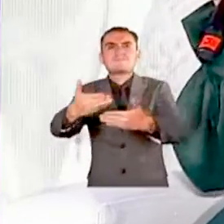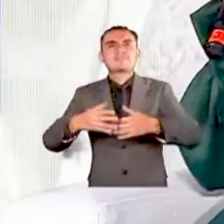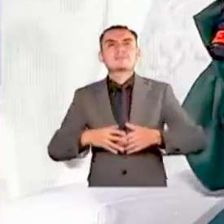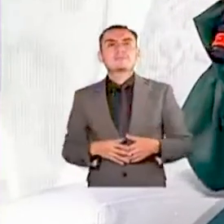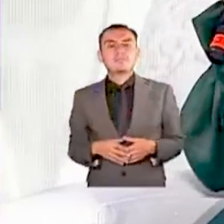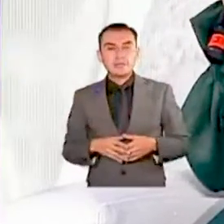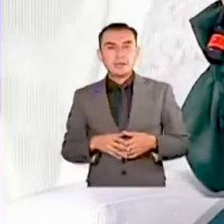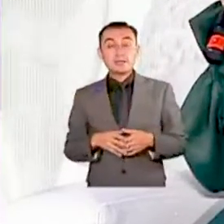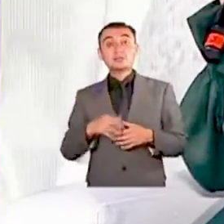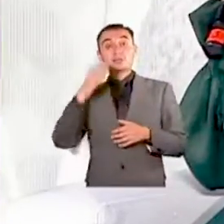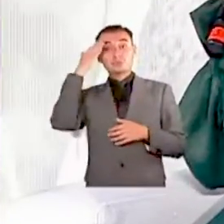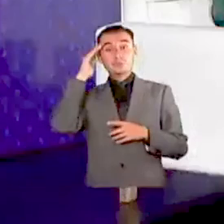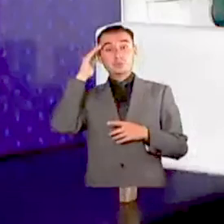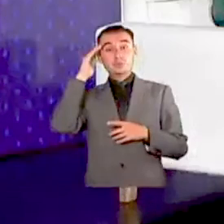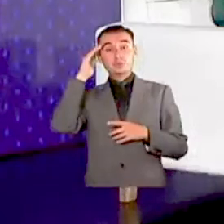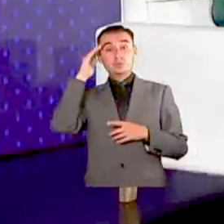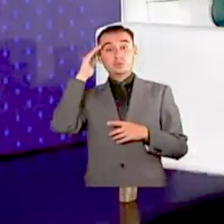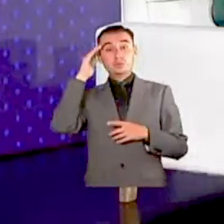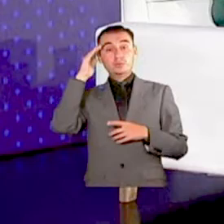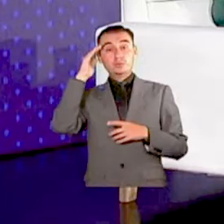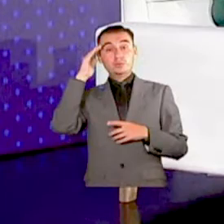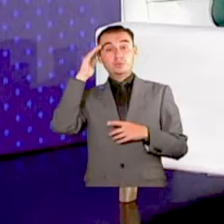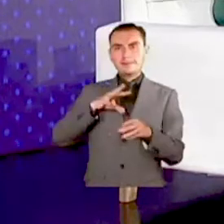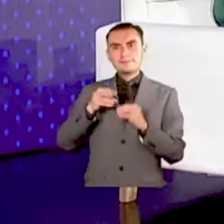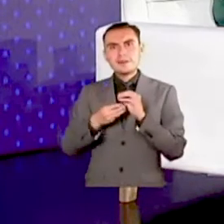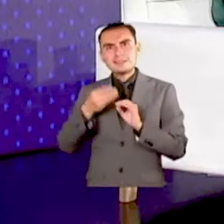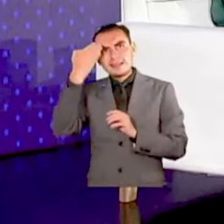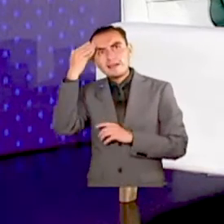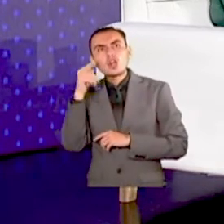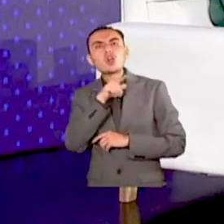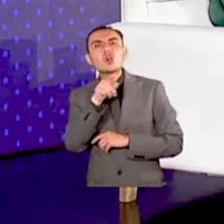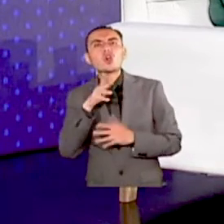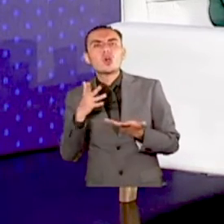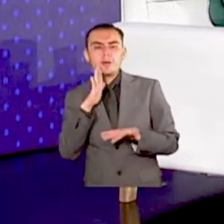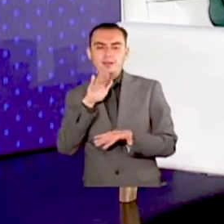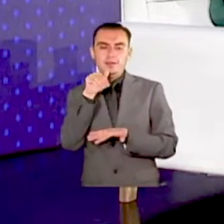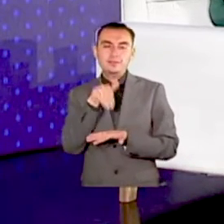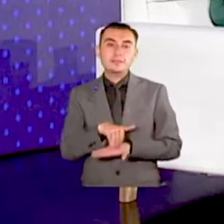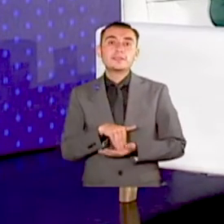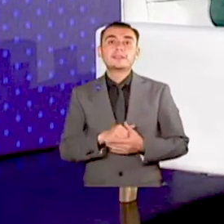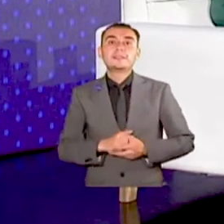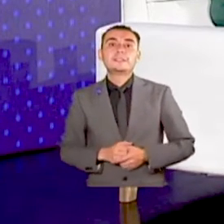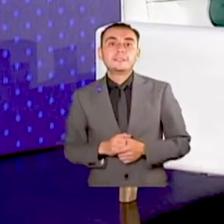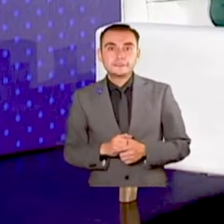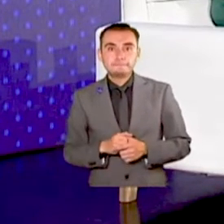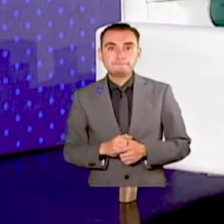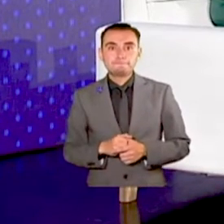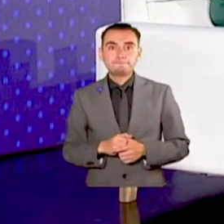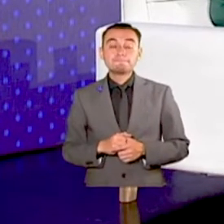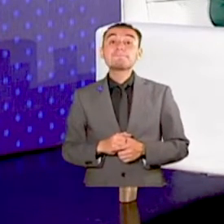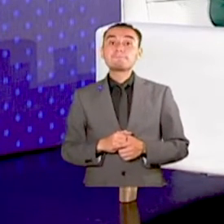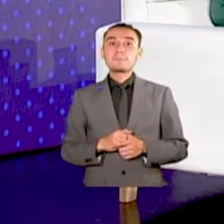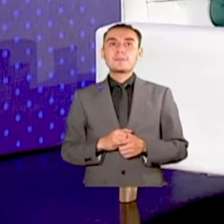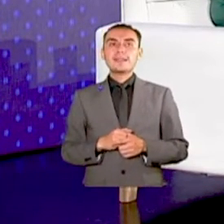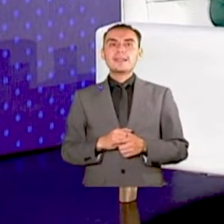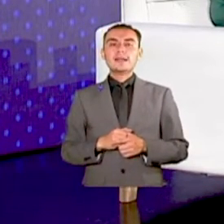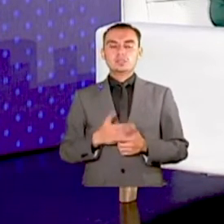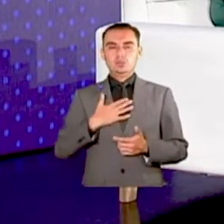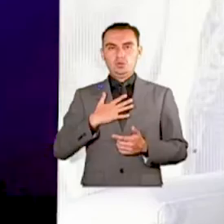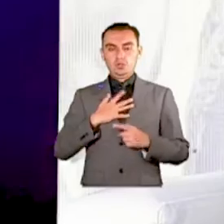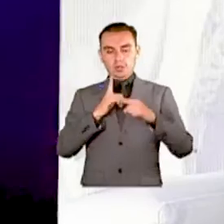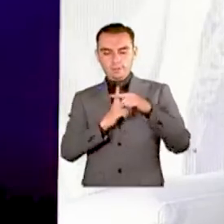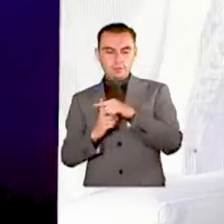medibles, orientadas al resultado y a la de sostenibilidad? Bueno, la Procuraduría General de la Nación